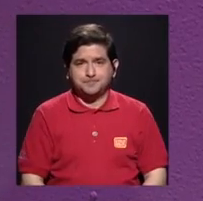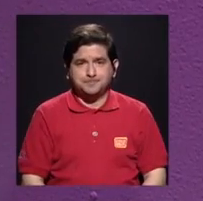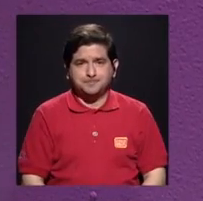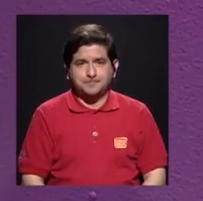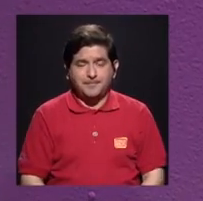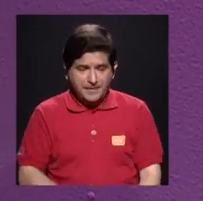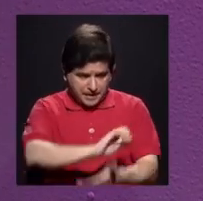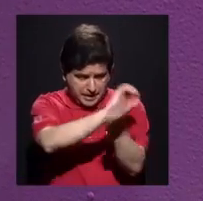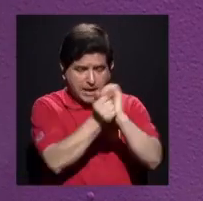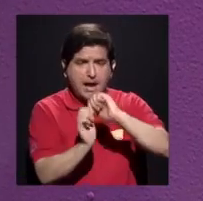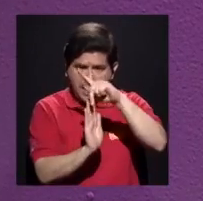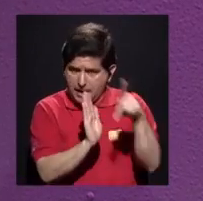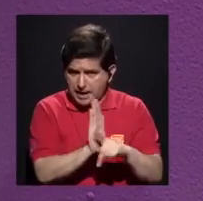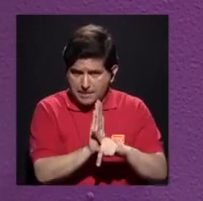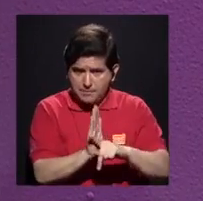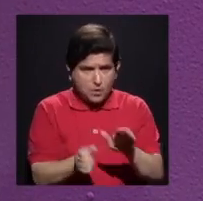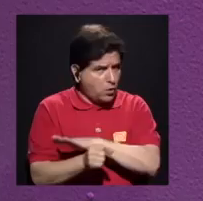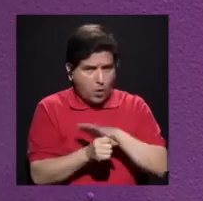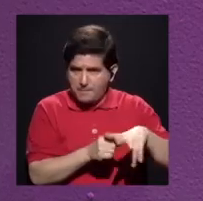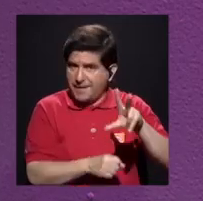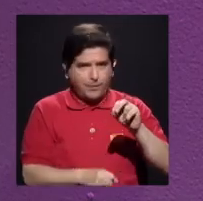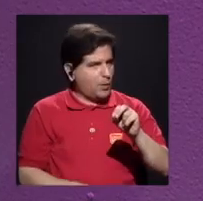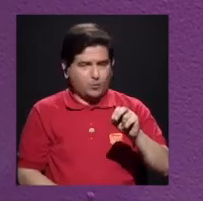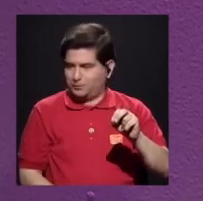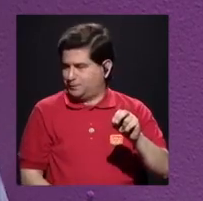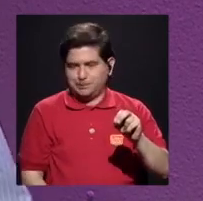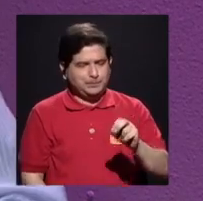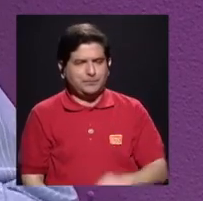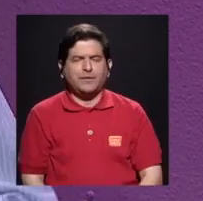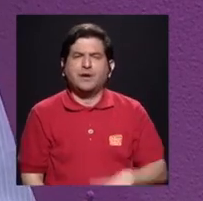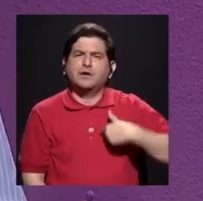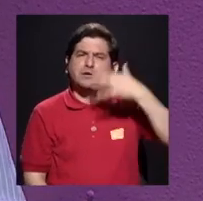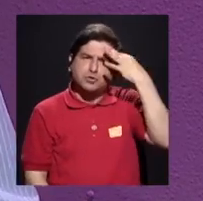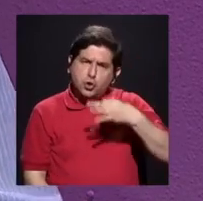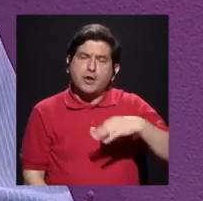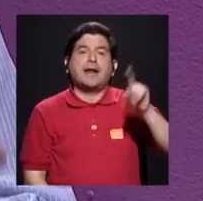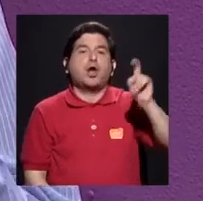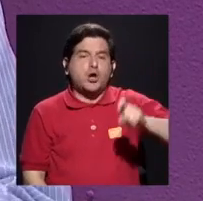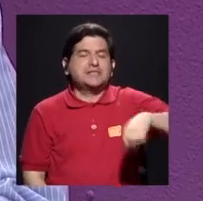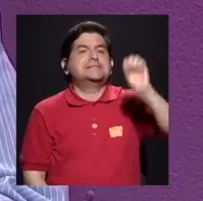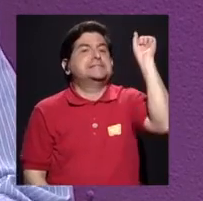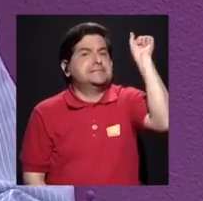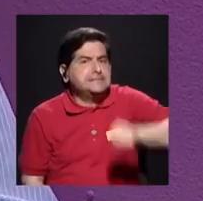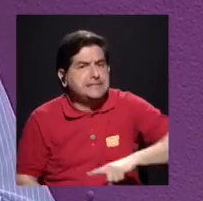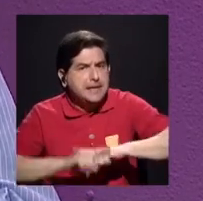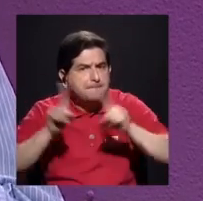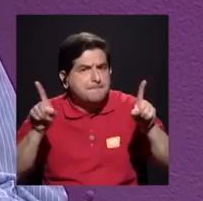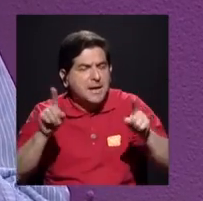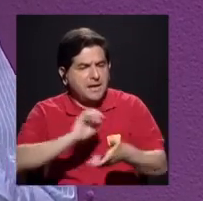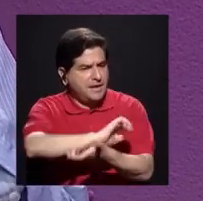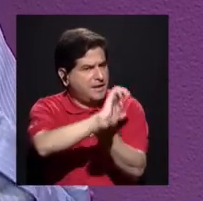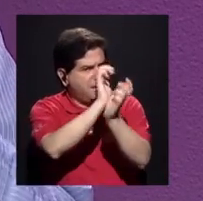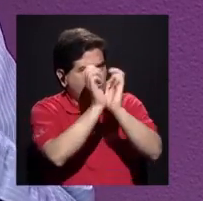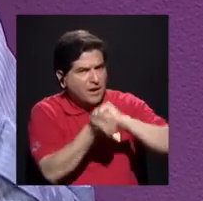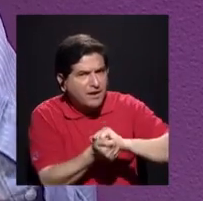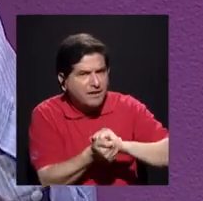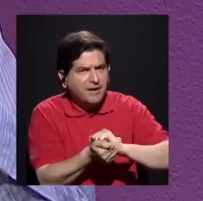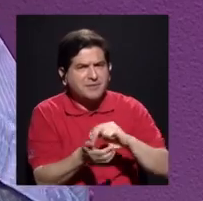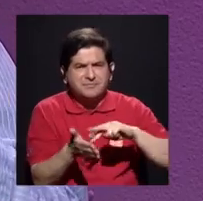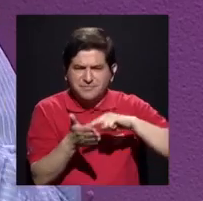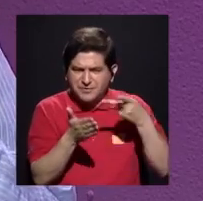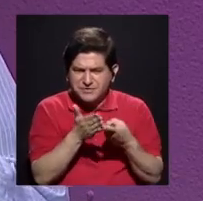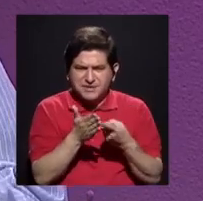e la reforma constitucional no es suficiente yo considero que es indispensable pero tampoco la reforma es es una